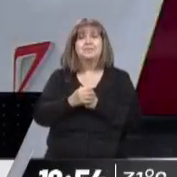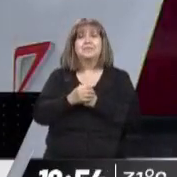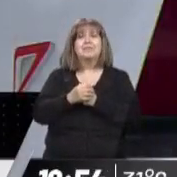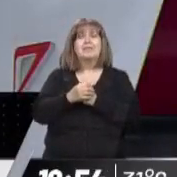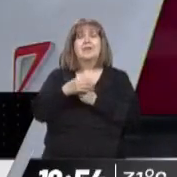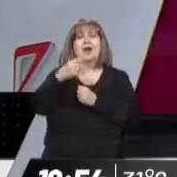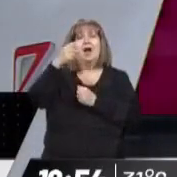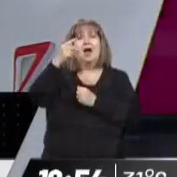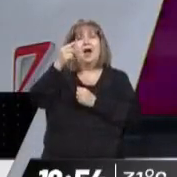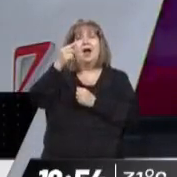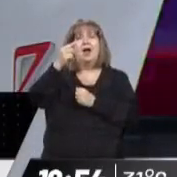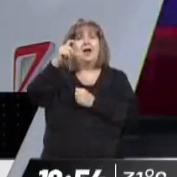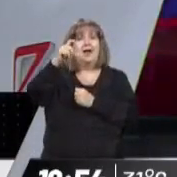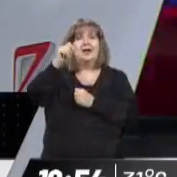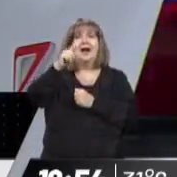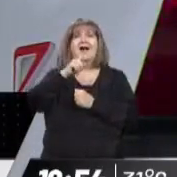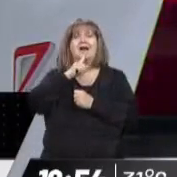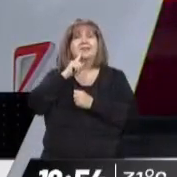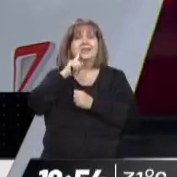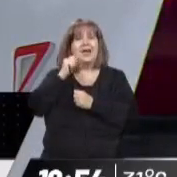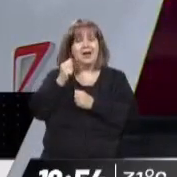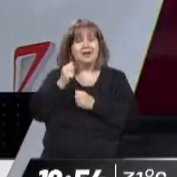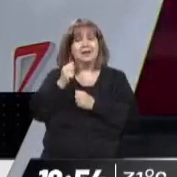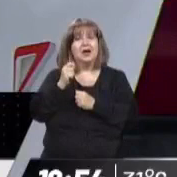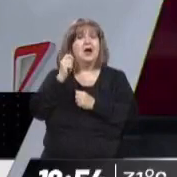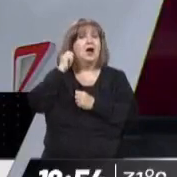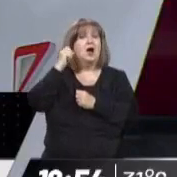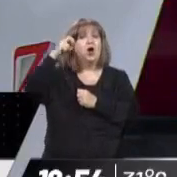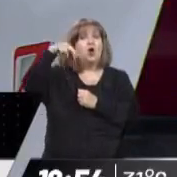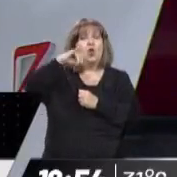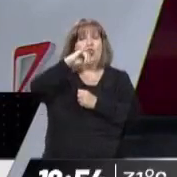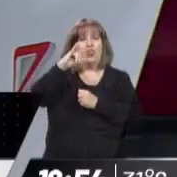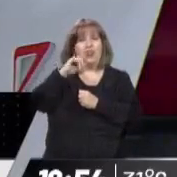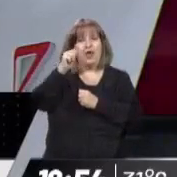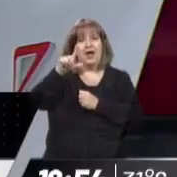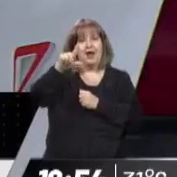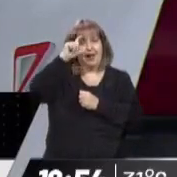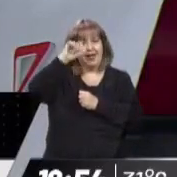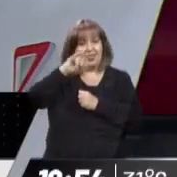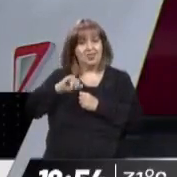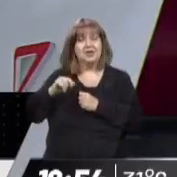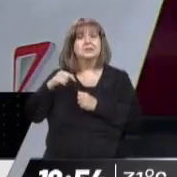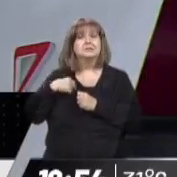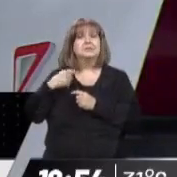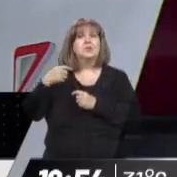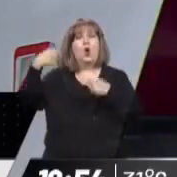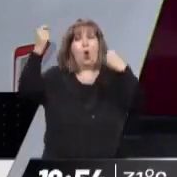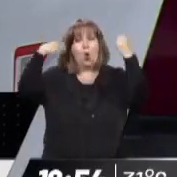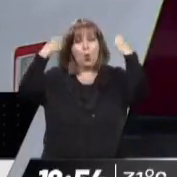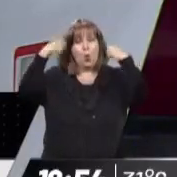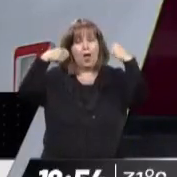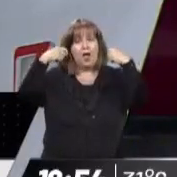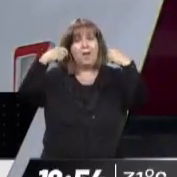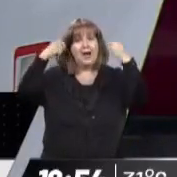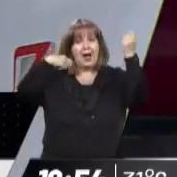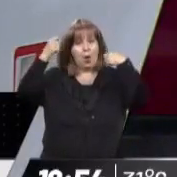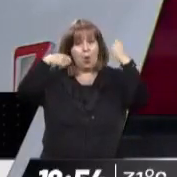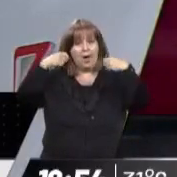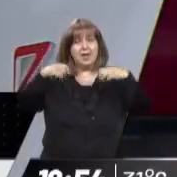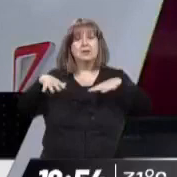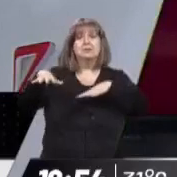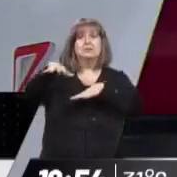Mabel González. Ella es una legisladora paraguaya que a la oposición quiso dedicarle un